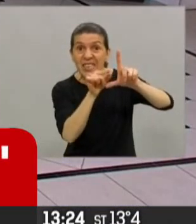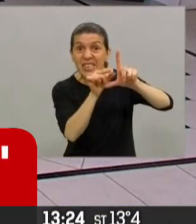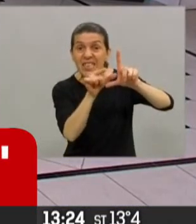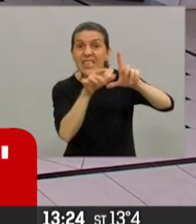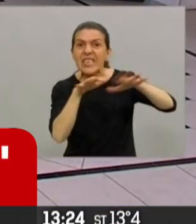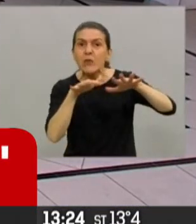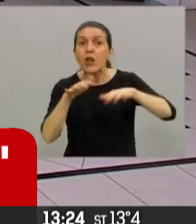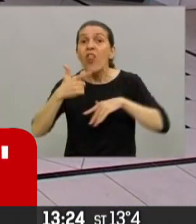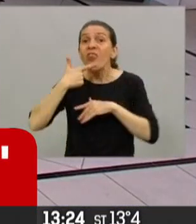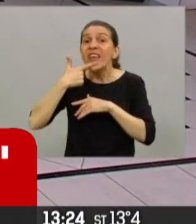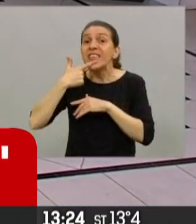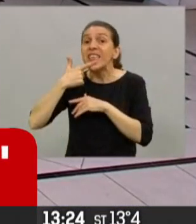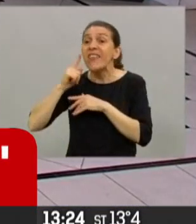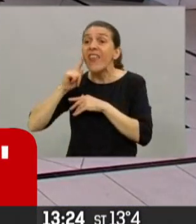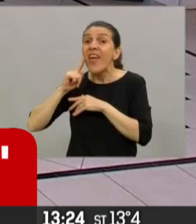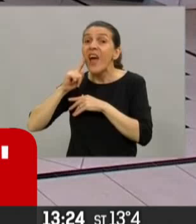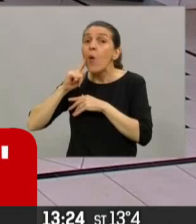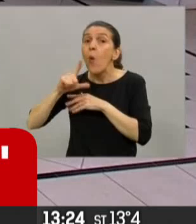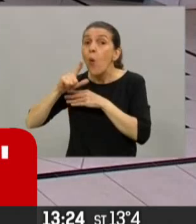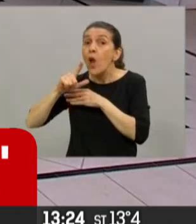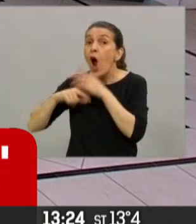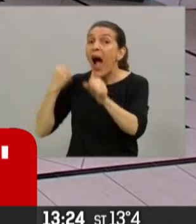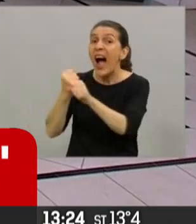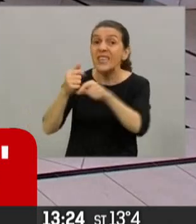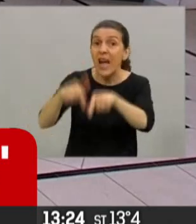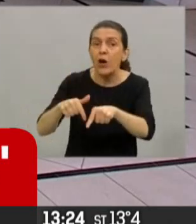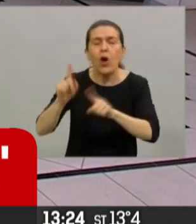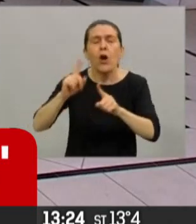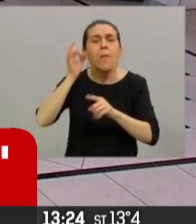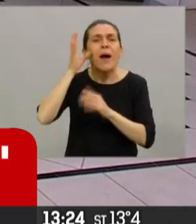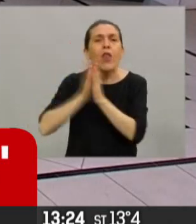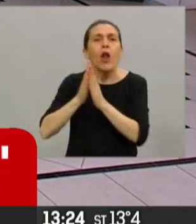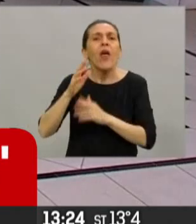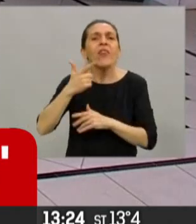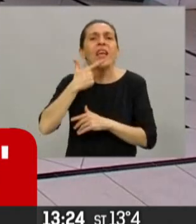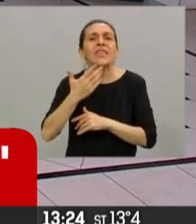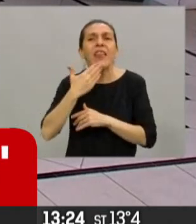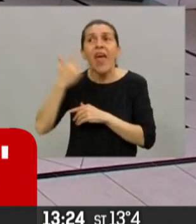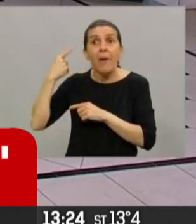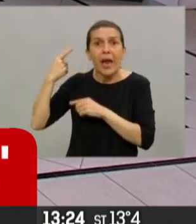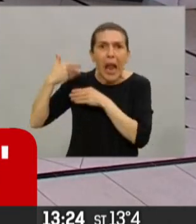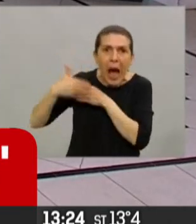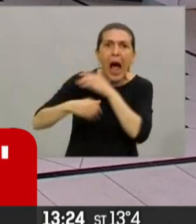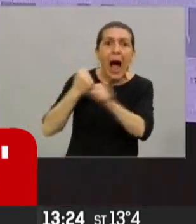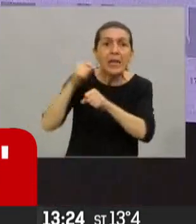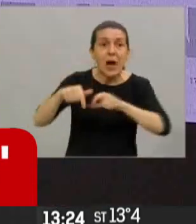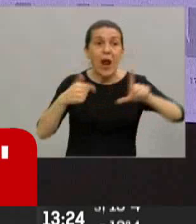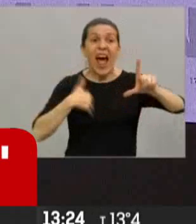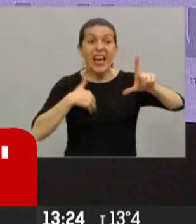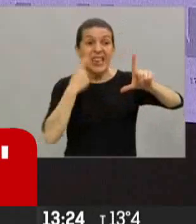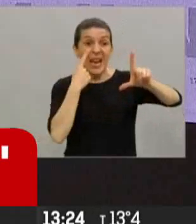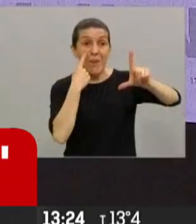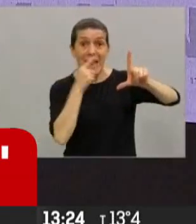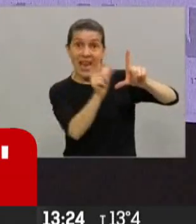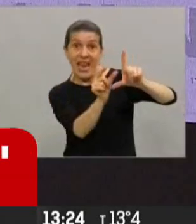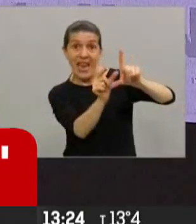situación desde el 17 de julio, creo que de junio en adelante. No, de abril, perdón, en adelante. Acá está Argentina.